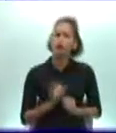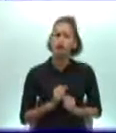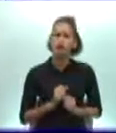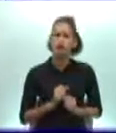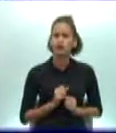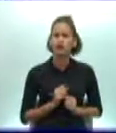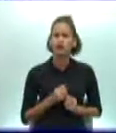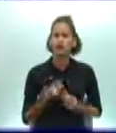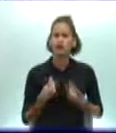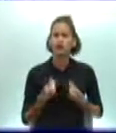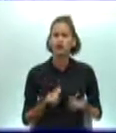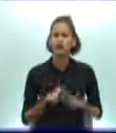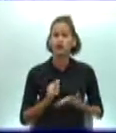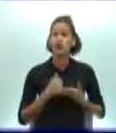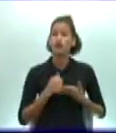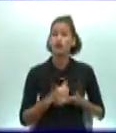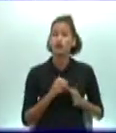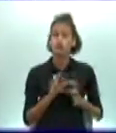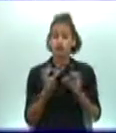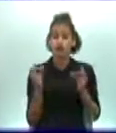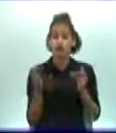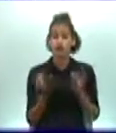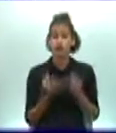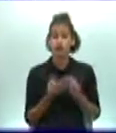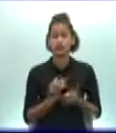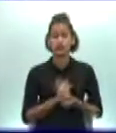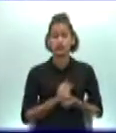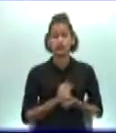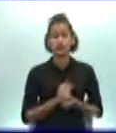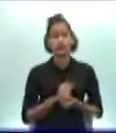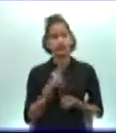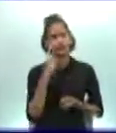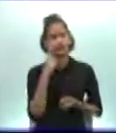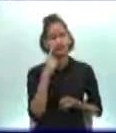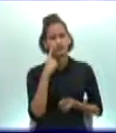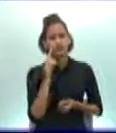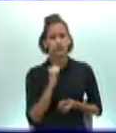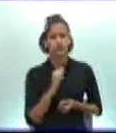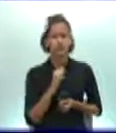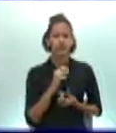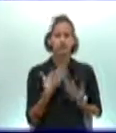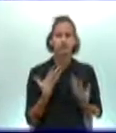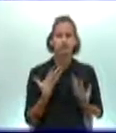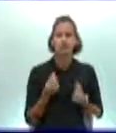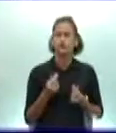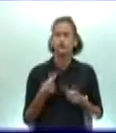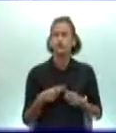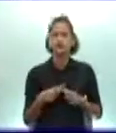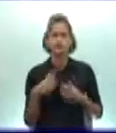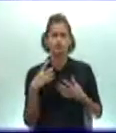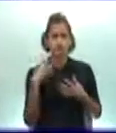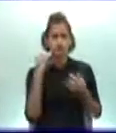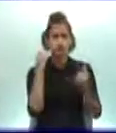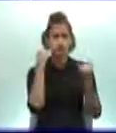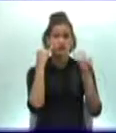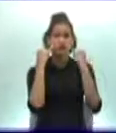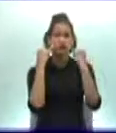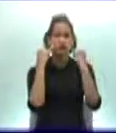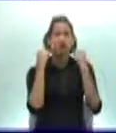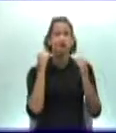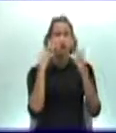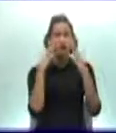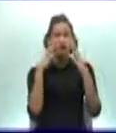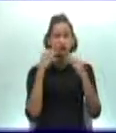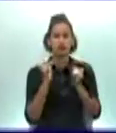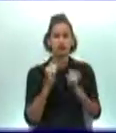de texto, el atlas geográfico, conocer muchísimas cosas interesantes sobre estos contenidos. Nosotros nos volveremos,